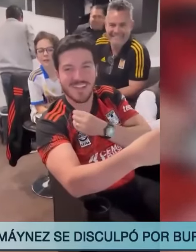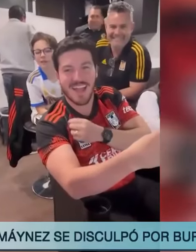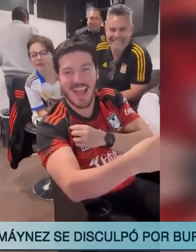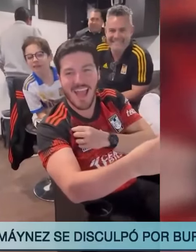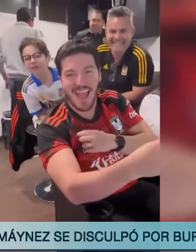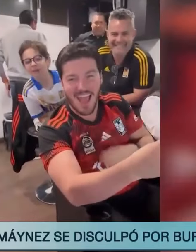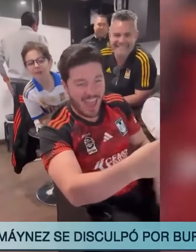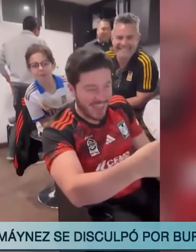respetar y cuidar al INE